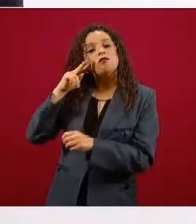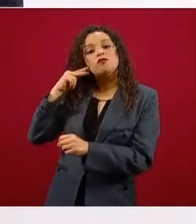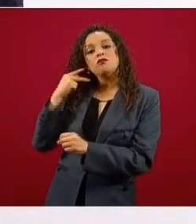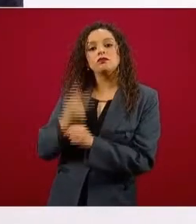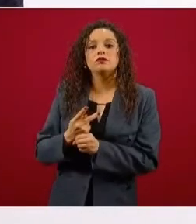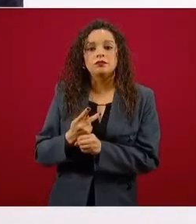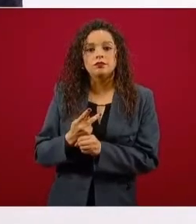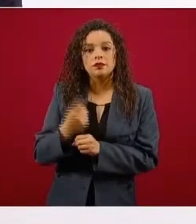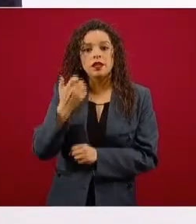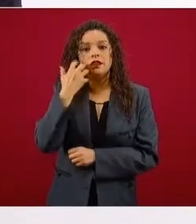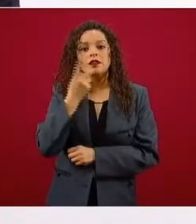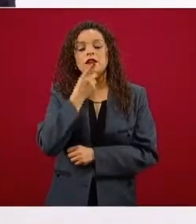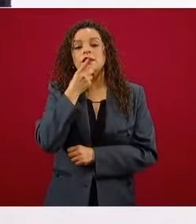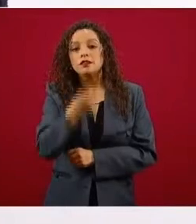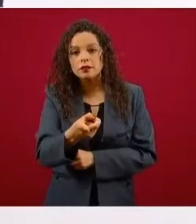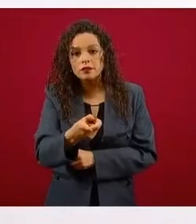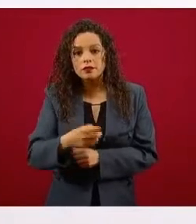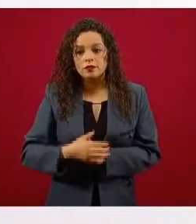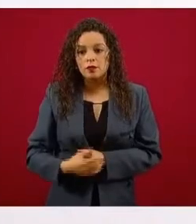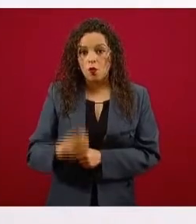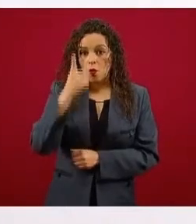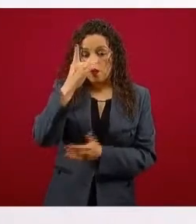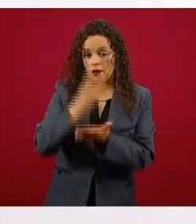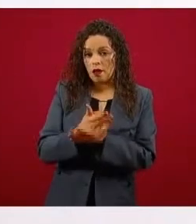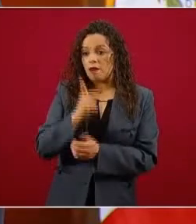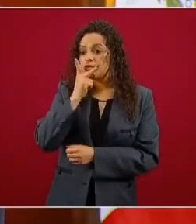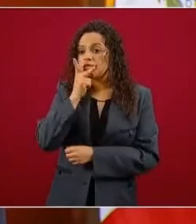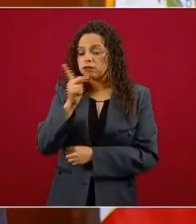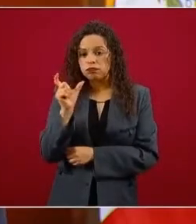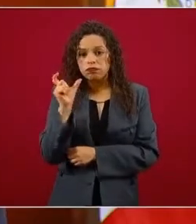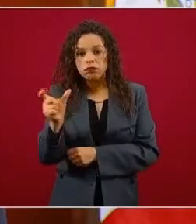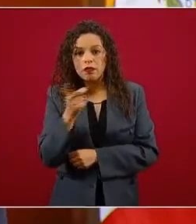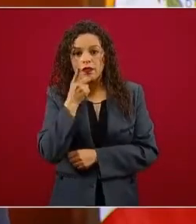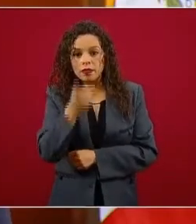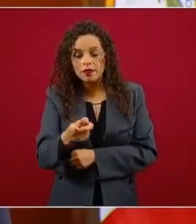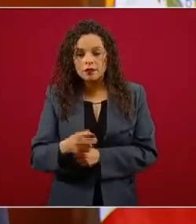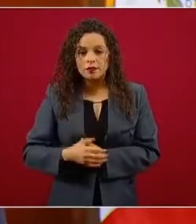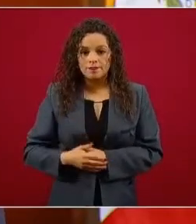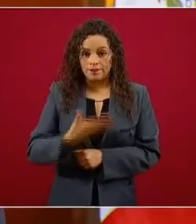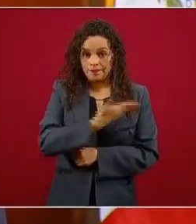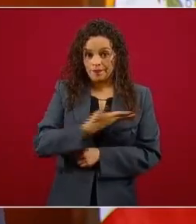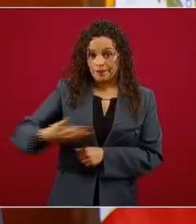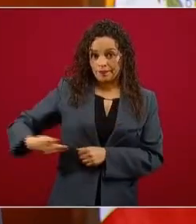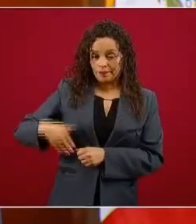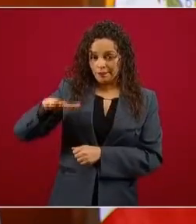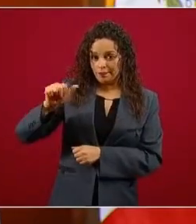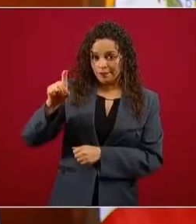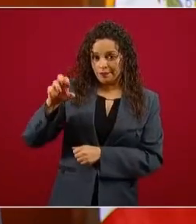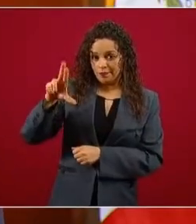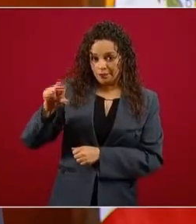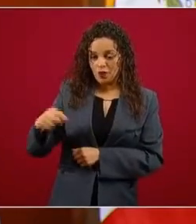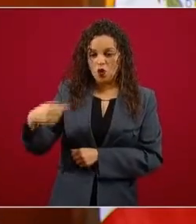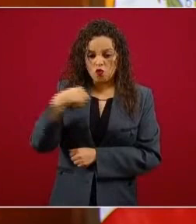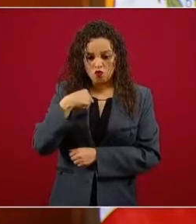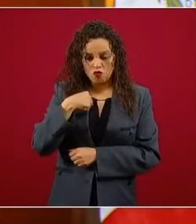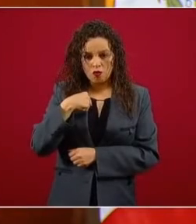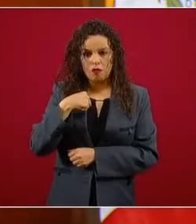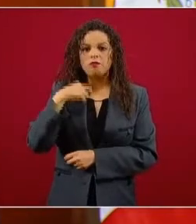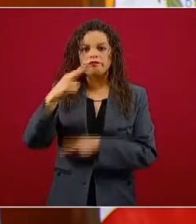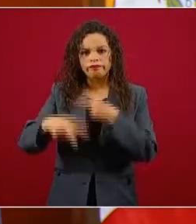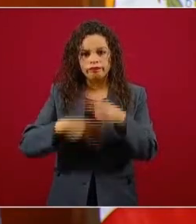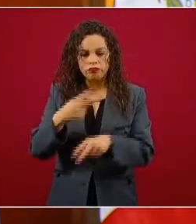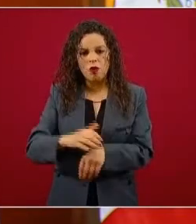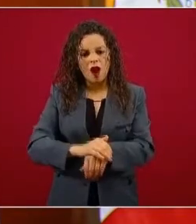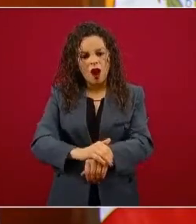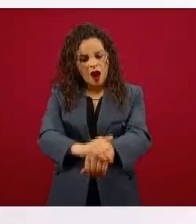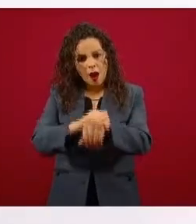palabra, sostuvo el presidente Madero, voy a ser el principal amigo y defensor de las libertades